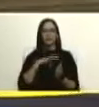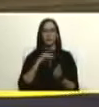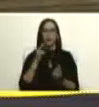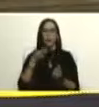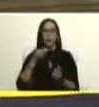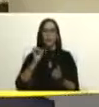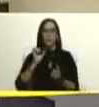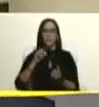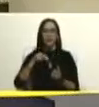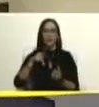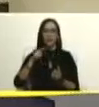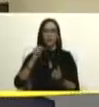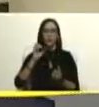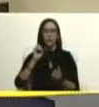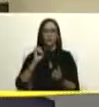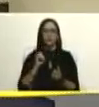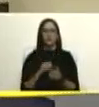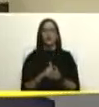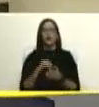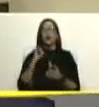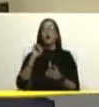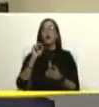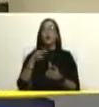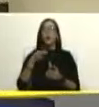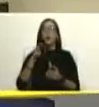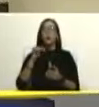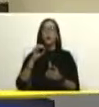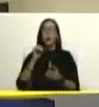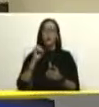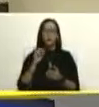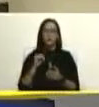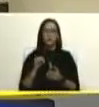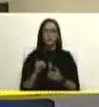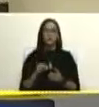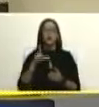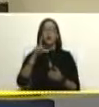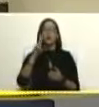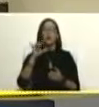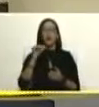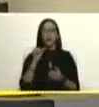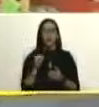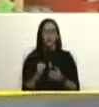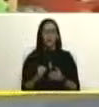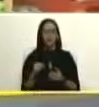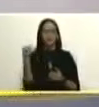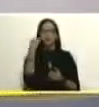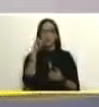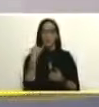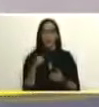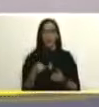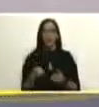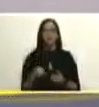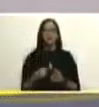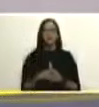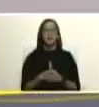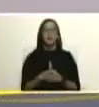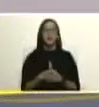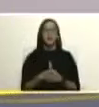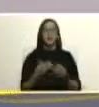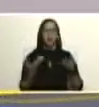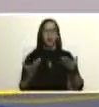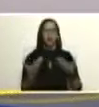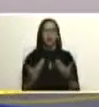Fernández Morán, Udón Pérez, Jesús Paz Garralaga, Luis Aparicio, zuliano y zuliana que nos